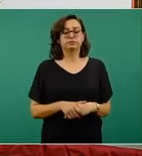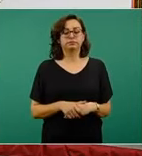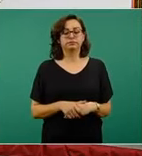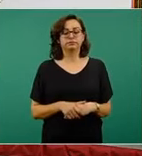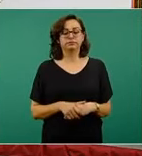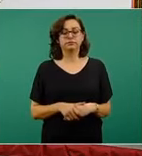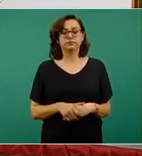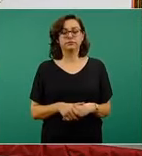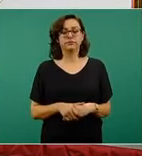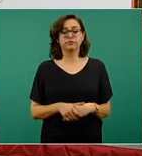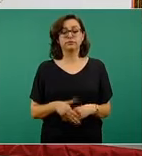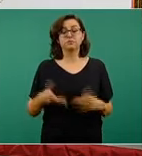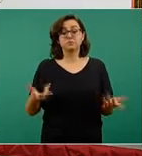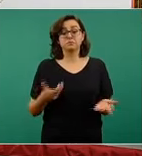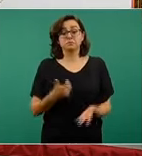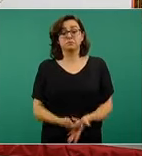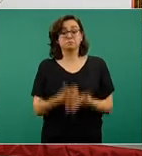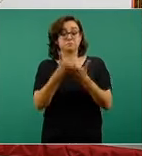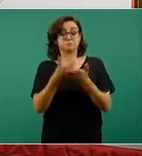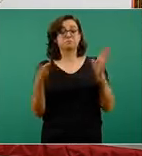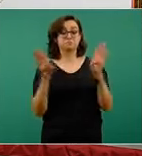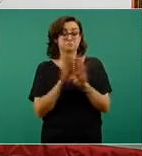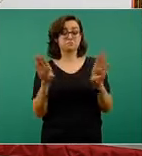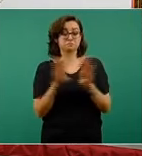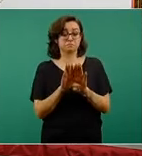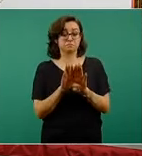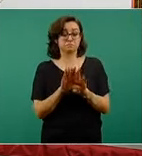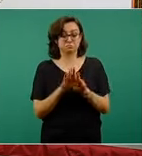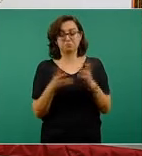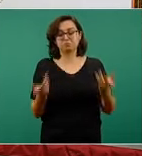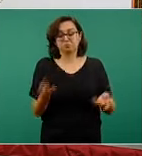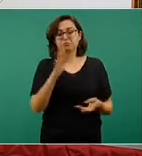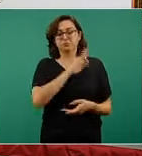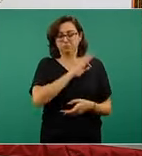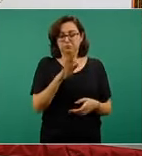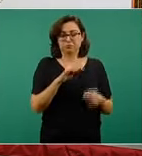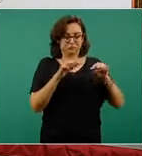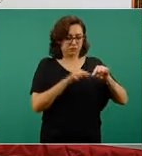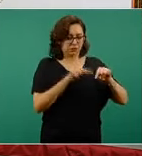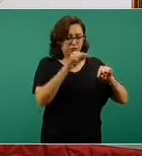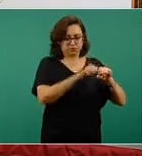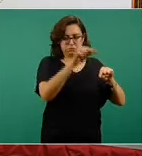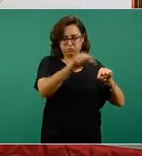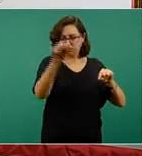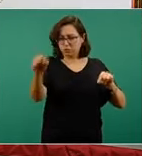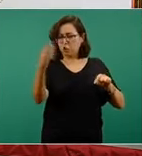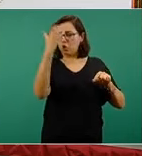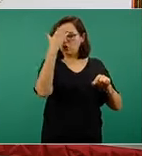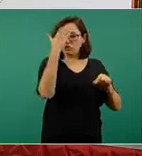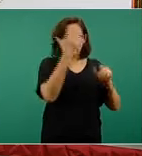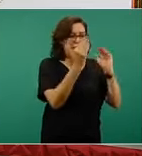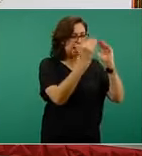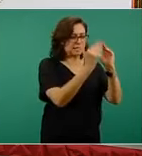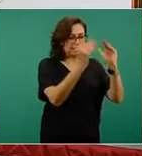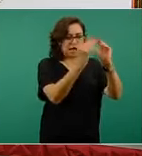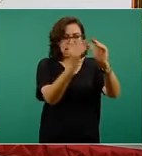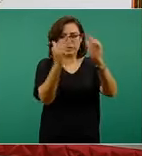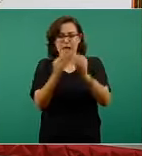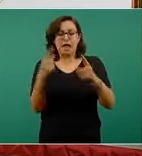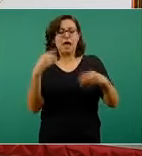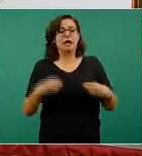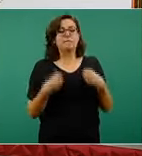Y esto lo que nos ha ayudado es a tener un reconocimiento territorial. Se sabe prácticamente casa por casa quién